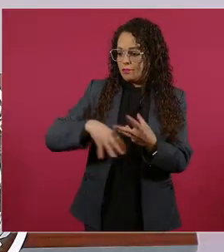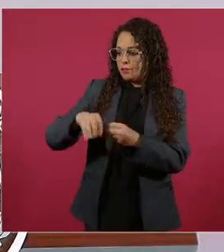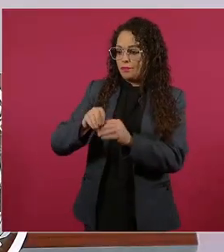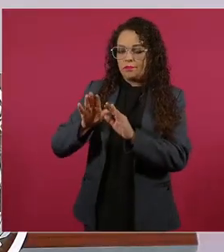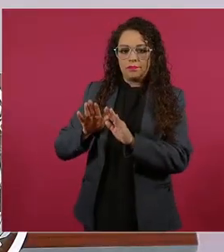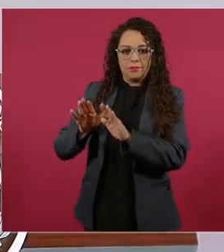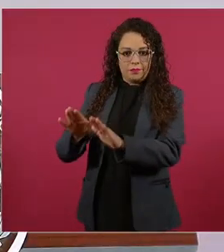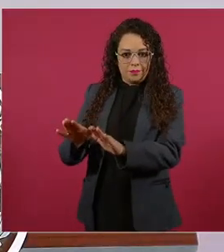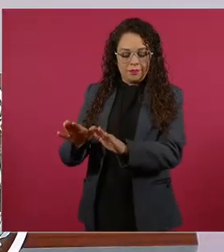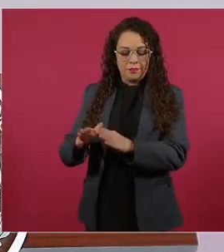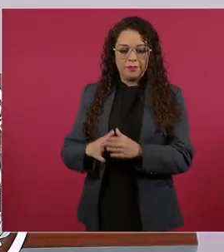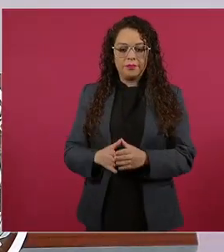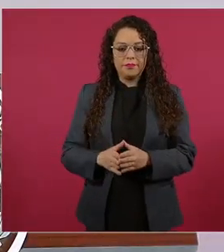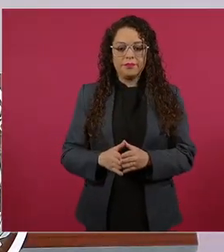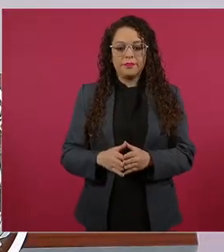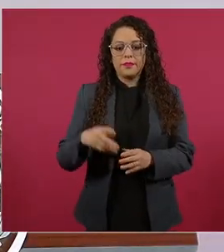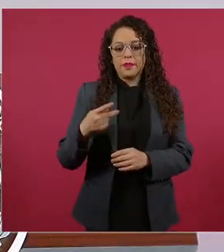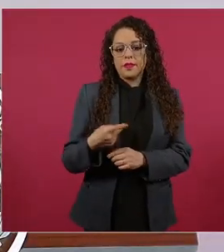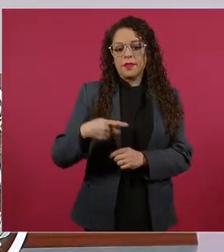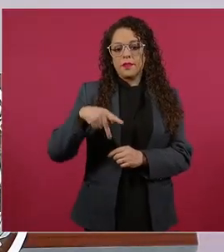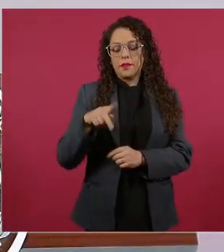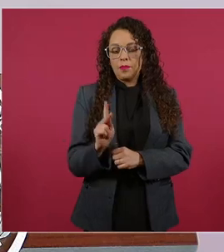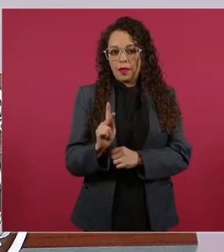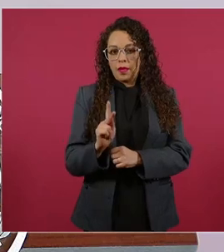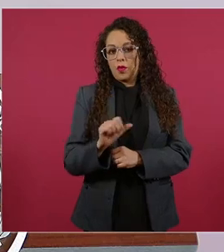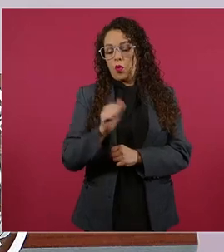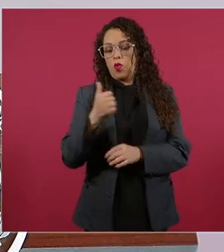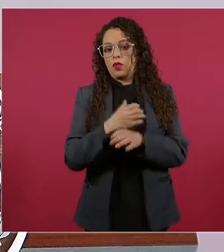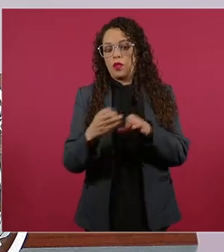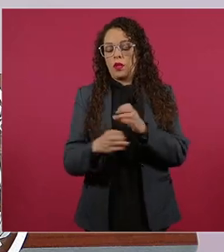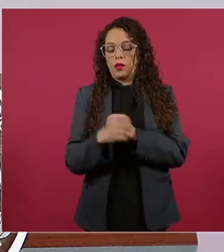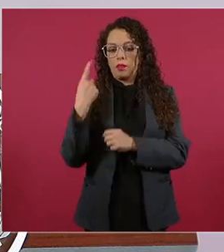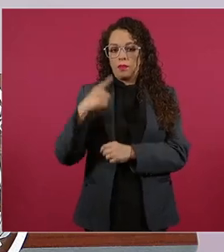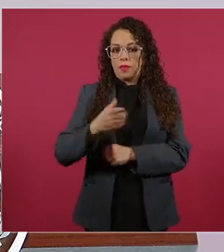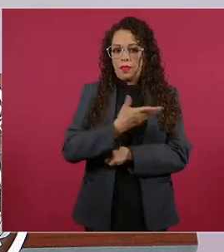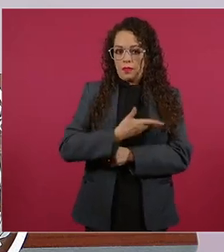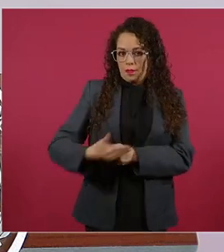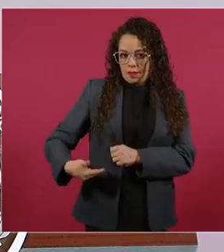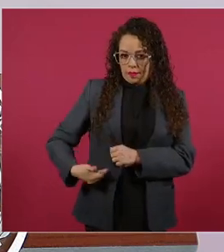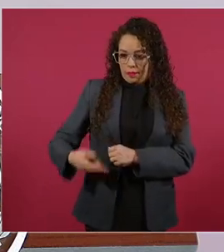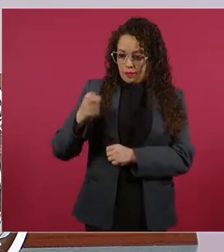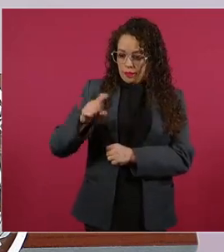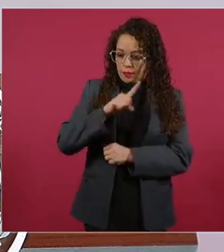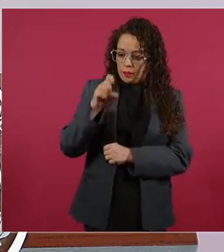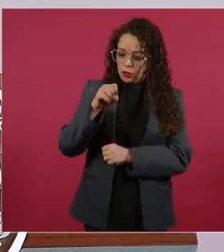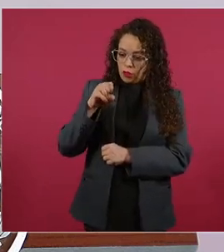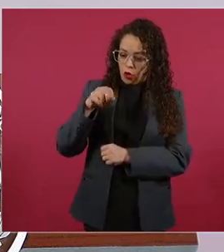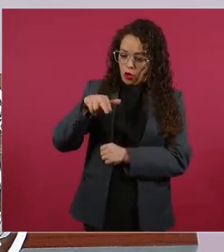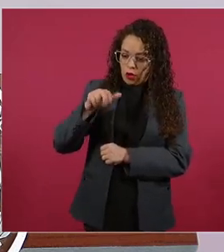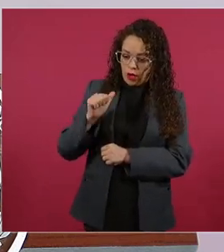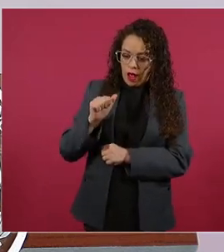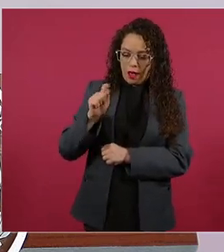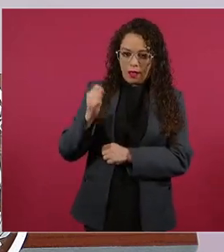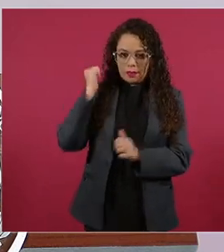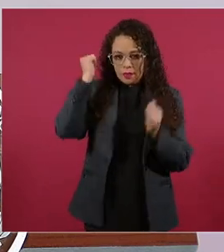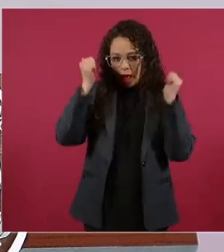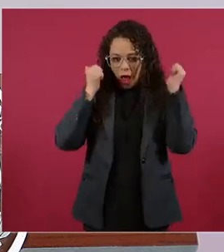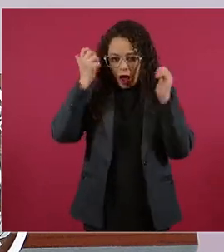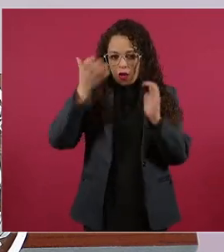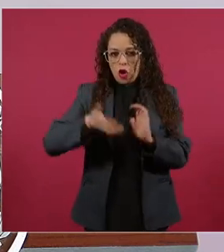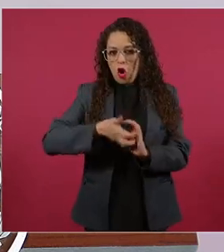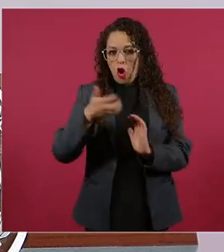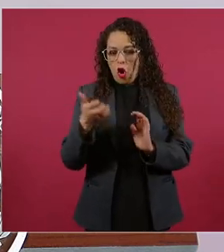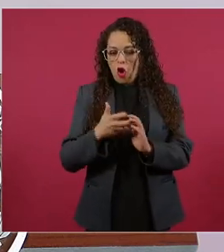ha instruido el presidente de la República es que las zonas arqueológicas que ahora tendrán mucho